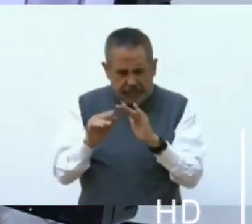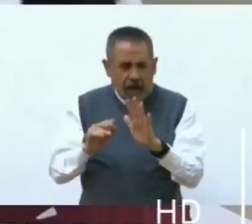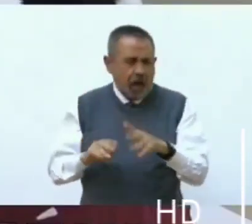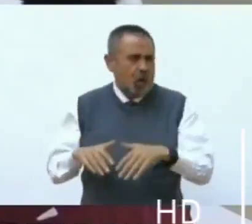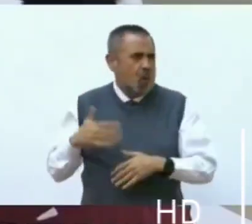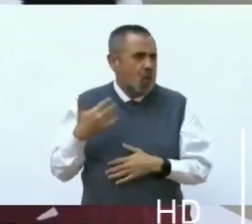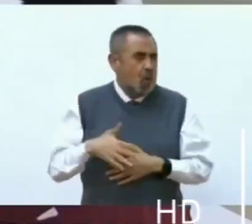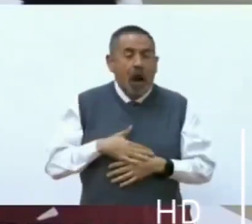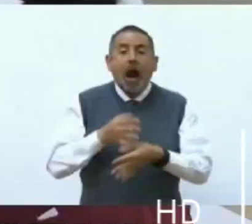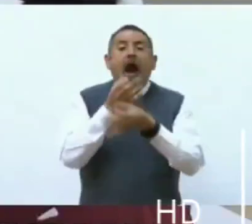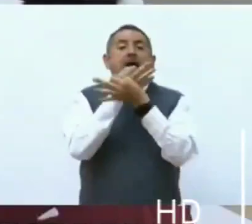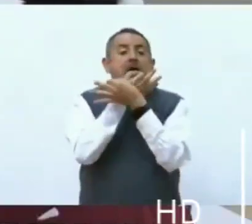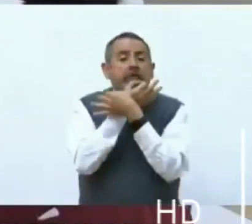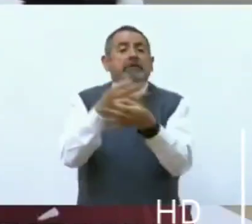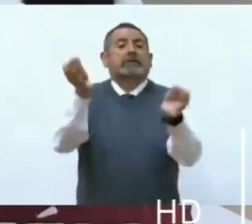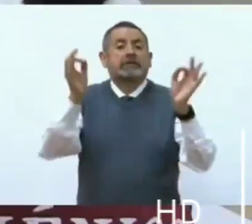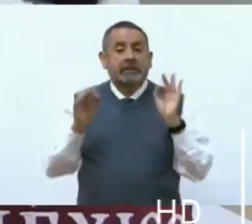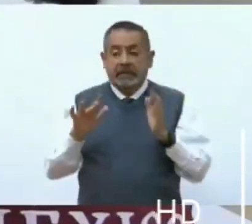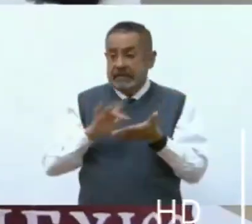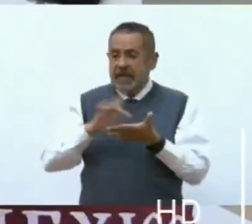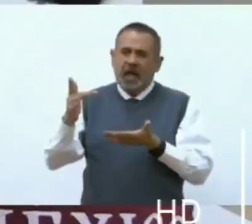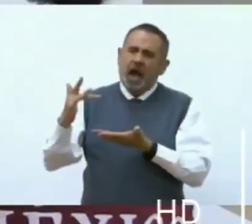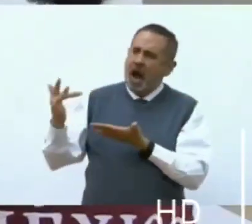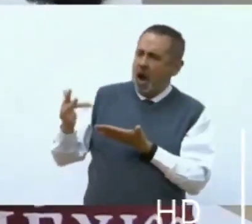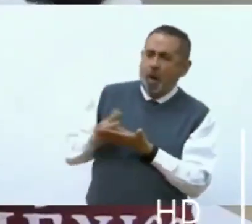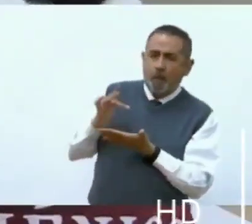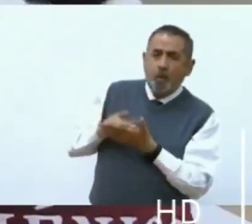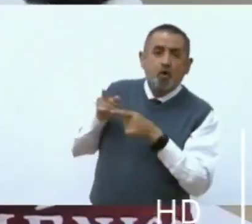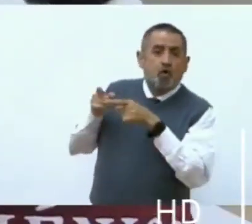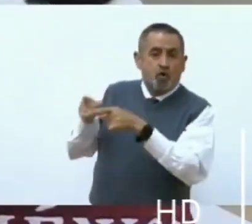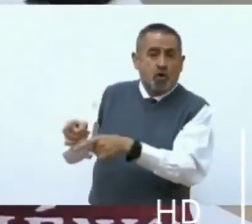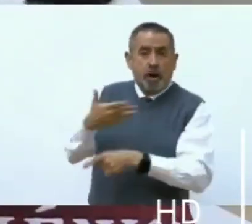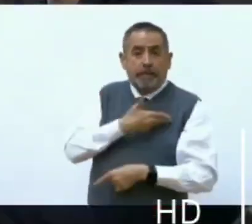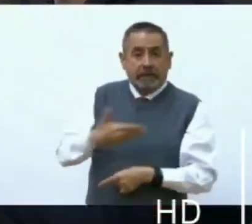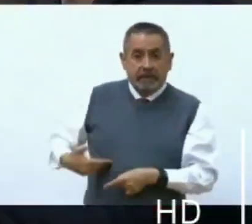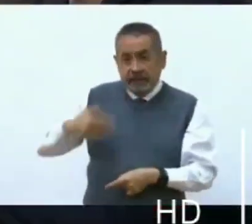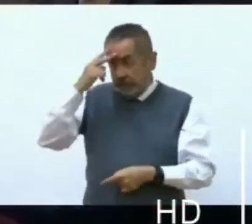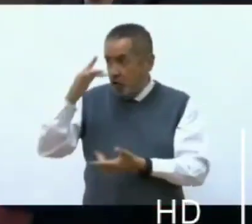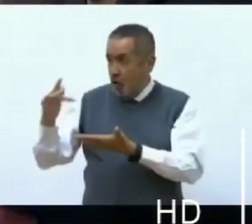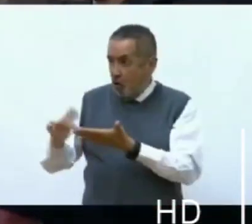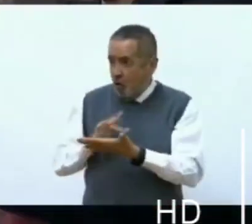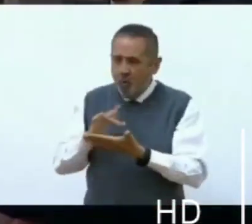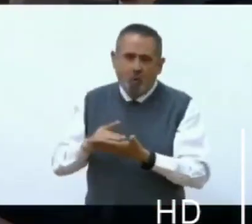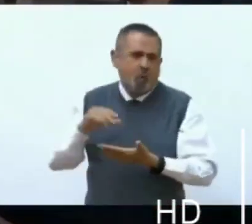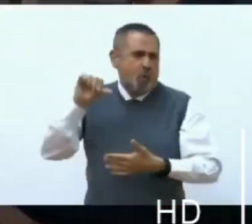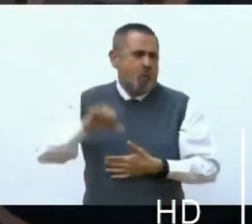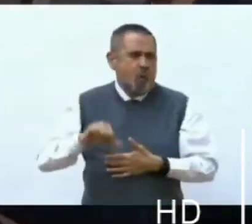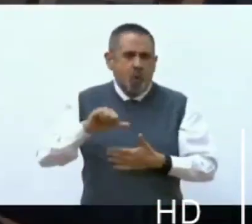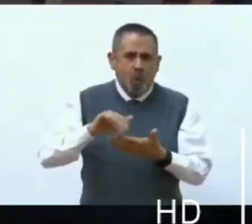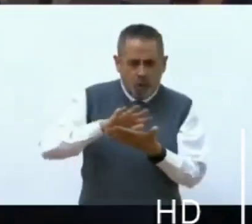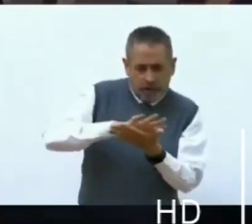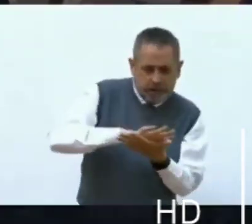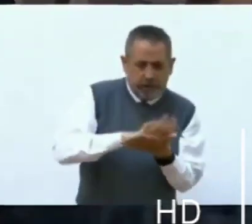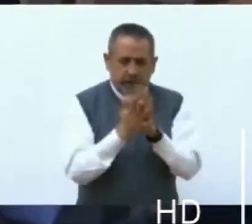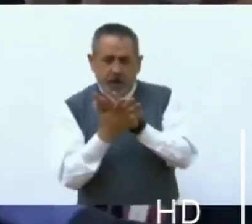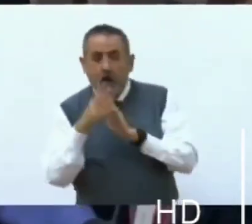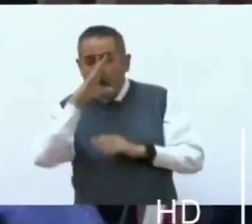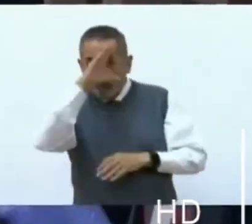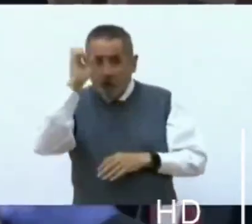privilegio anunciar que gracias al invaluable apoyo recibido por el presidente de México, hoy se han digitalizado